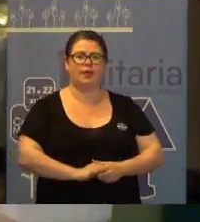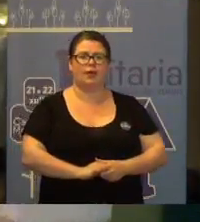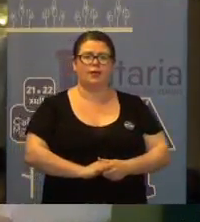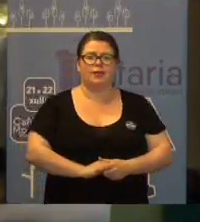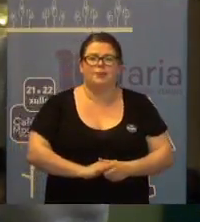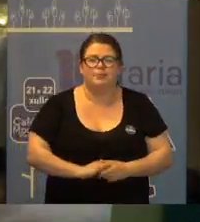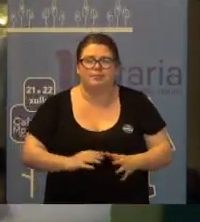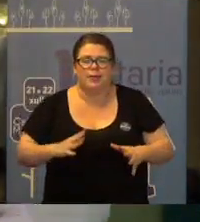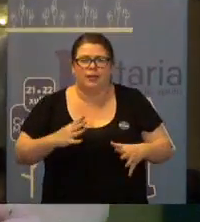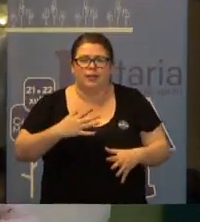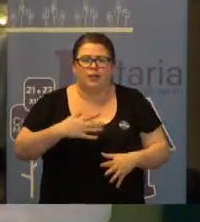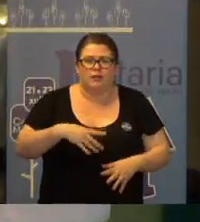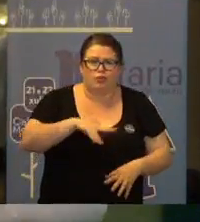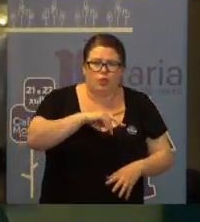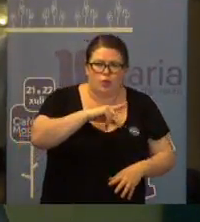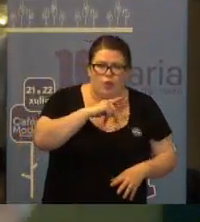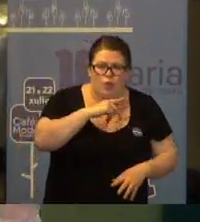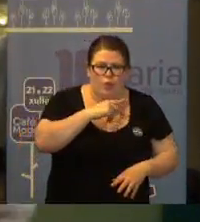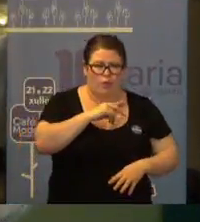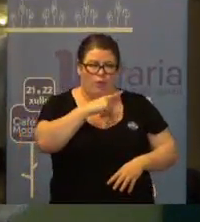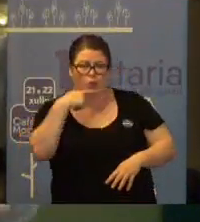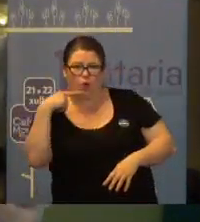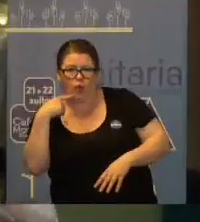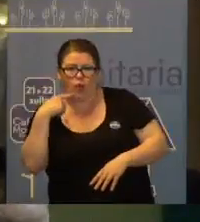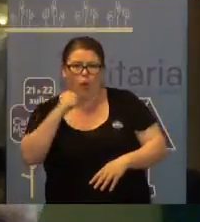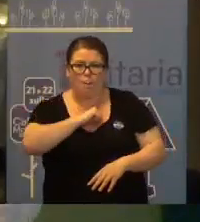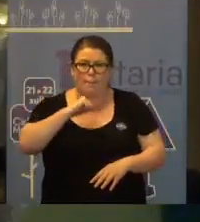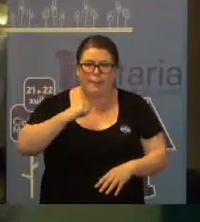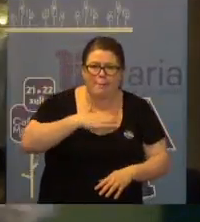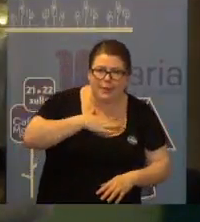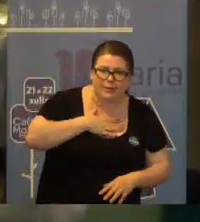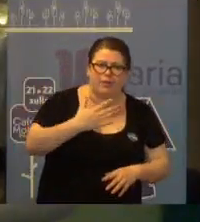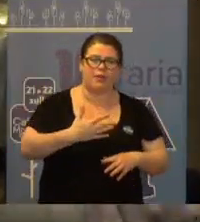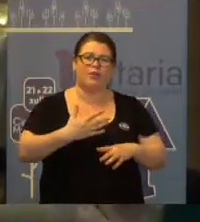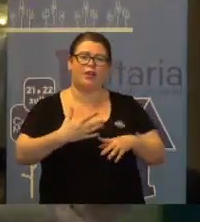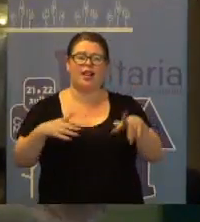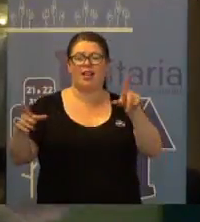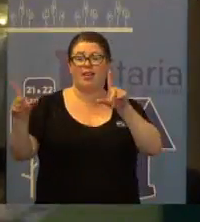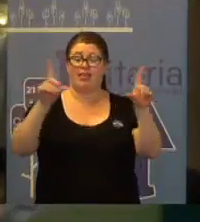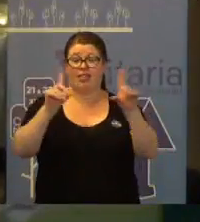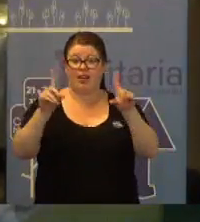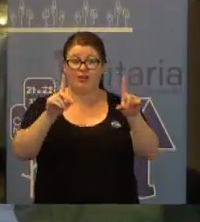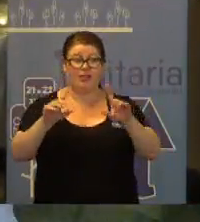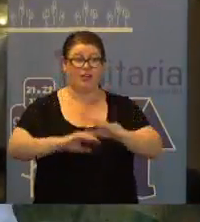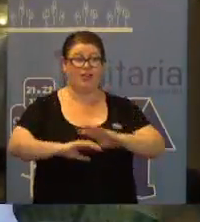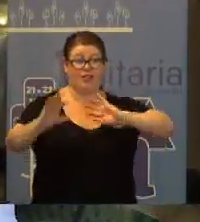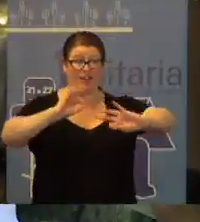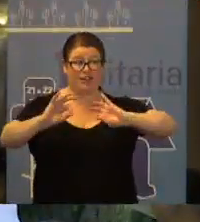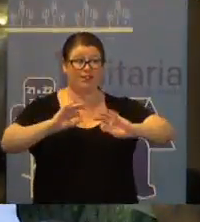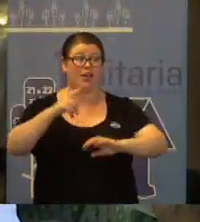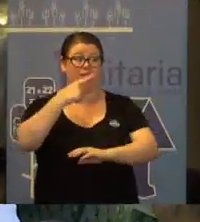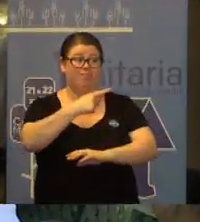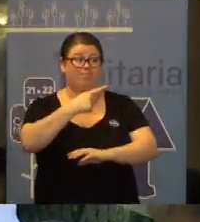crispación e moito dolor personal, non? Estamos vivindo un proceso de telenovelización da política. Creo que Fermín Bouza